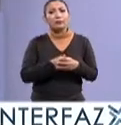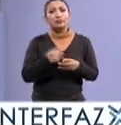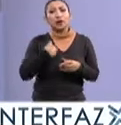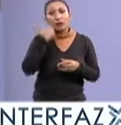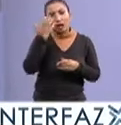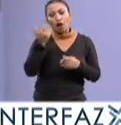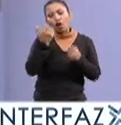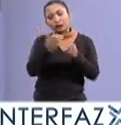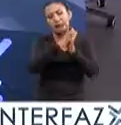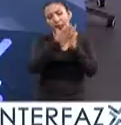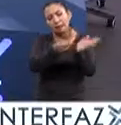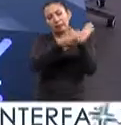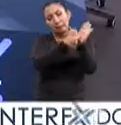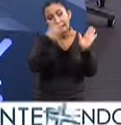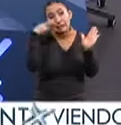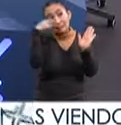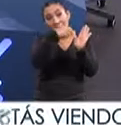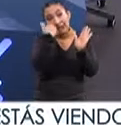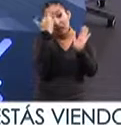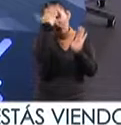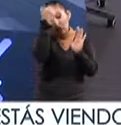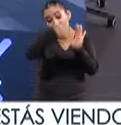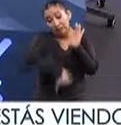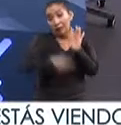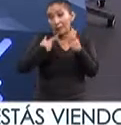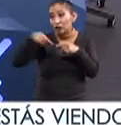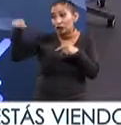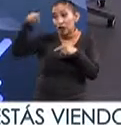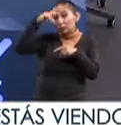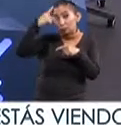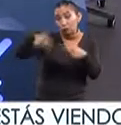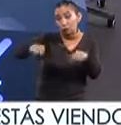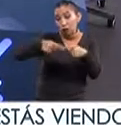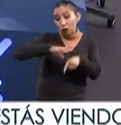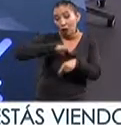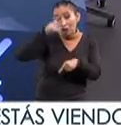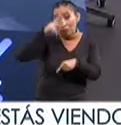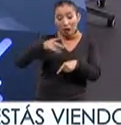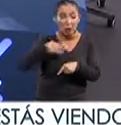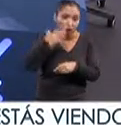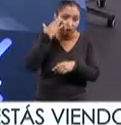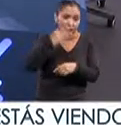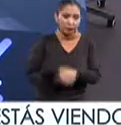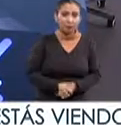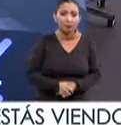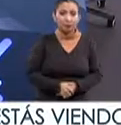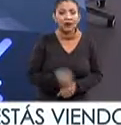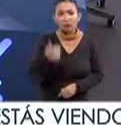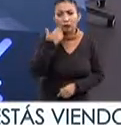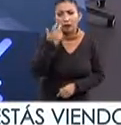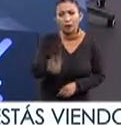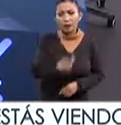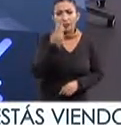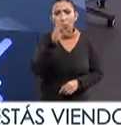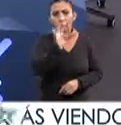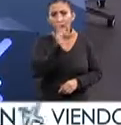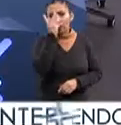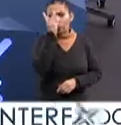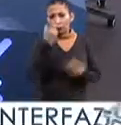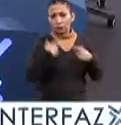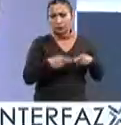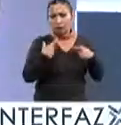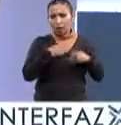quiero llegar con este libro y decir, aquí hay 42 autores, músicos que tienes que conocer. Eso es lo que te quería preguntar. Estos